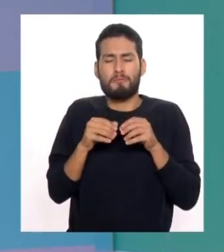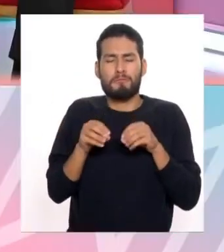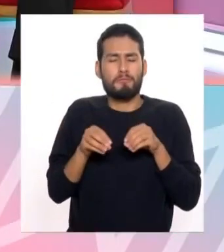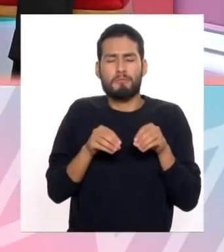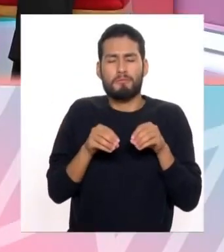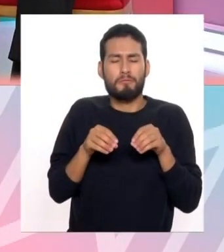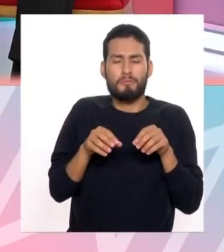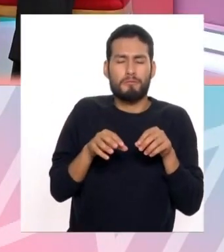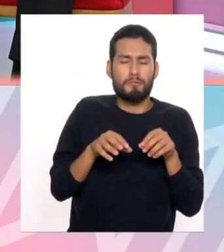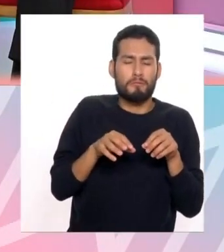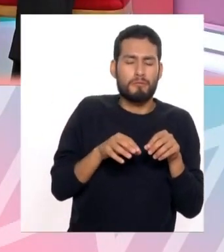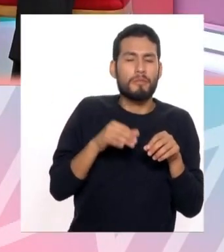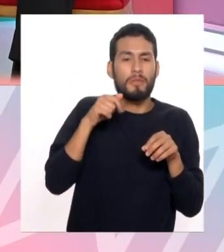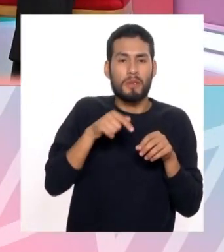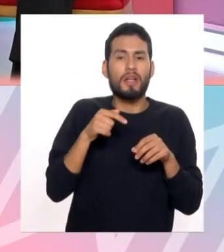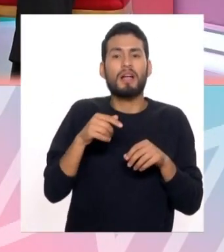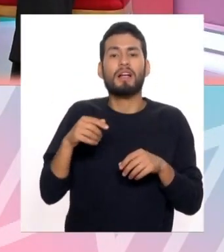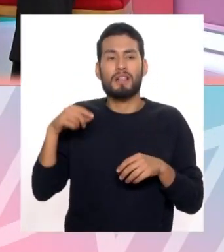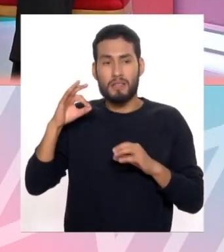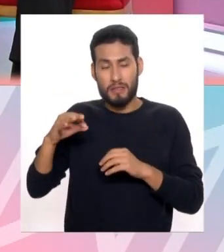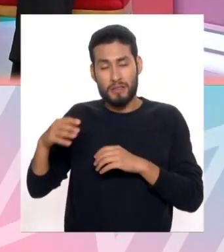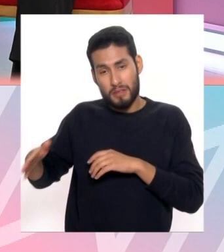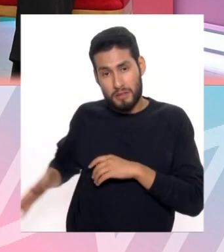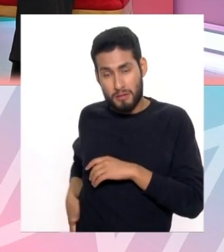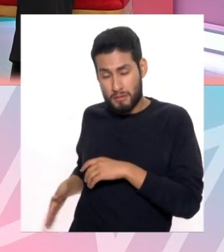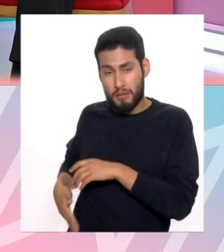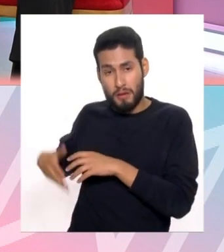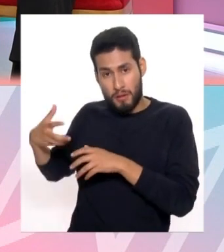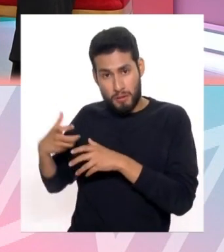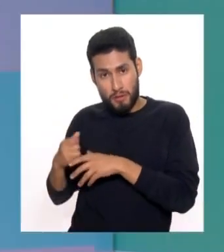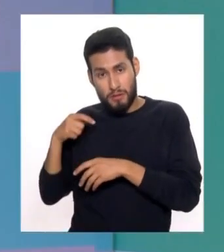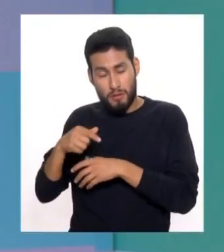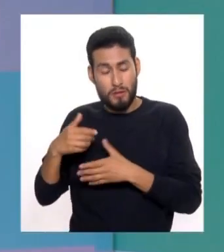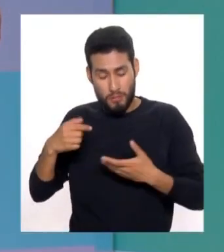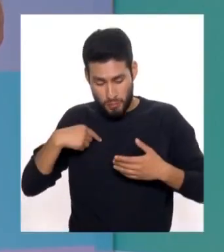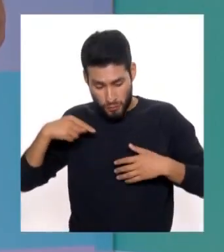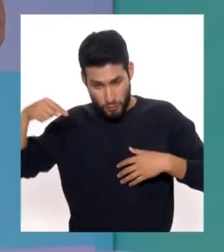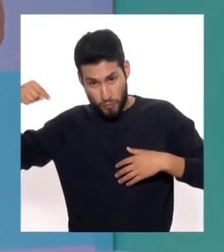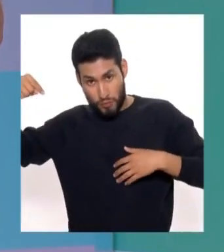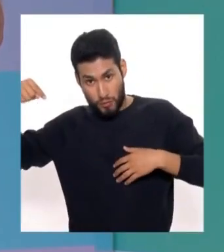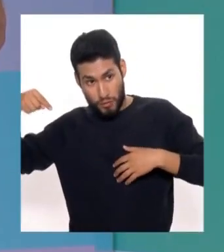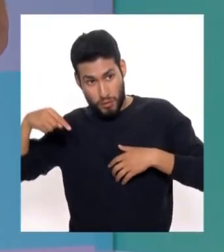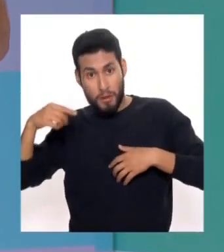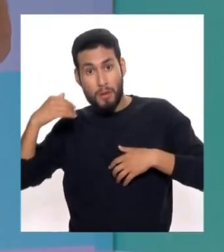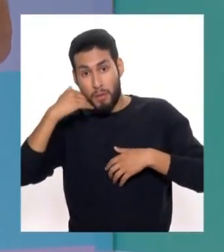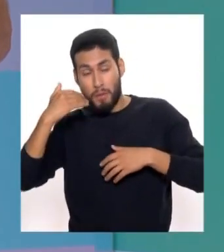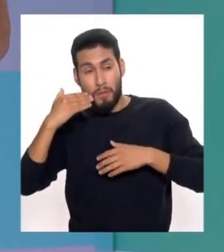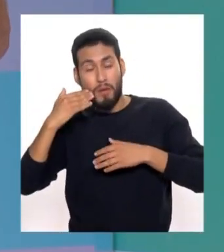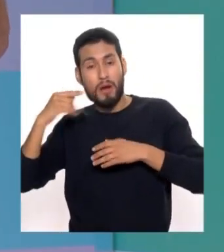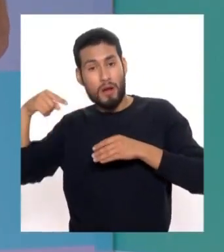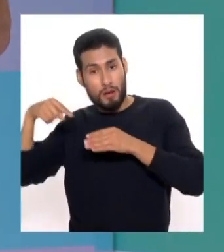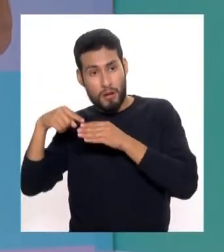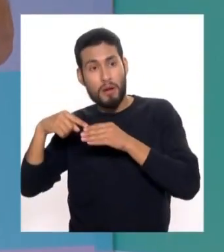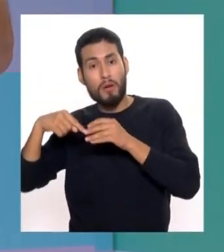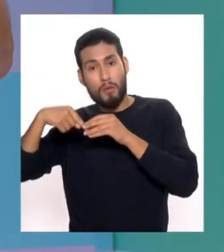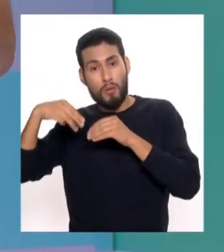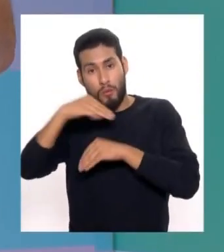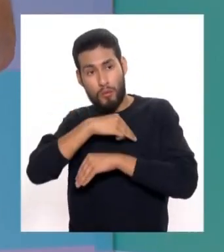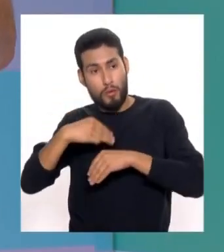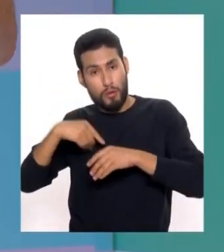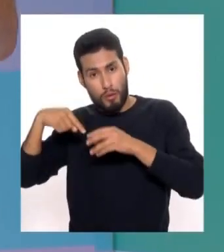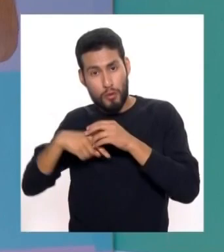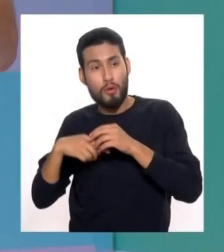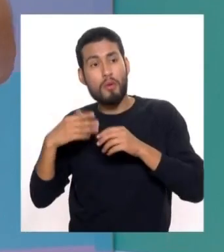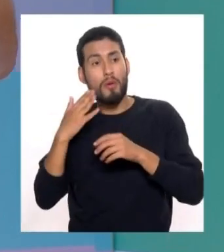cirugía. intramuscular? Intramuscular en la nalga del bebé guiado por ecografía. Atravesamos la piel de la mamá, los músculos de la mamá, el útero